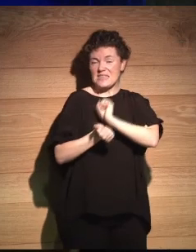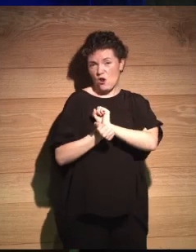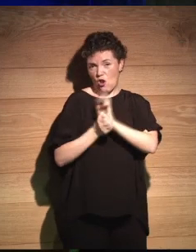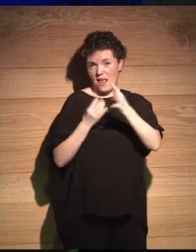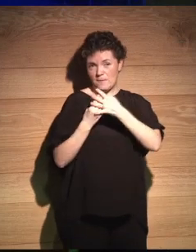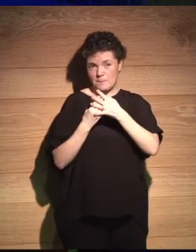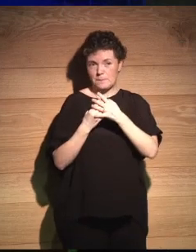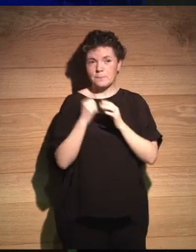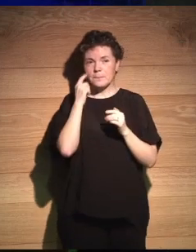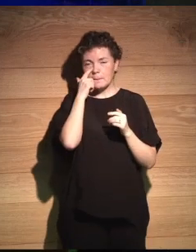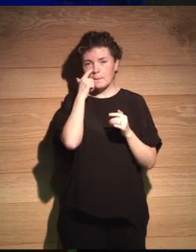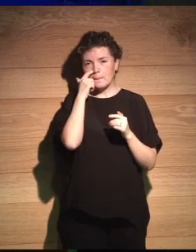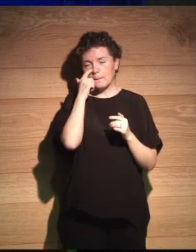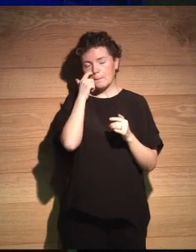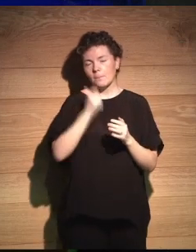irónico.